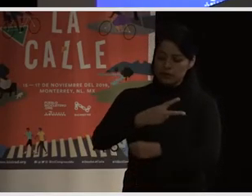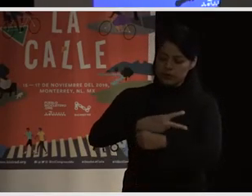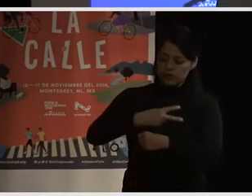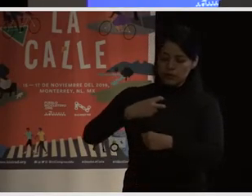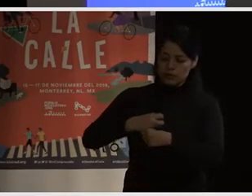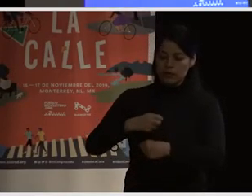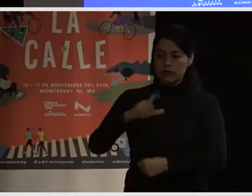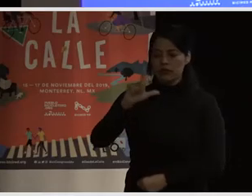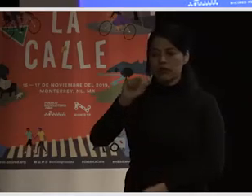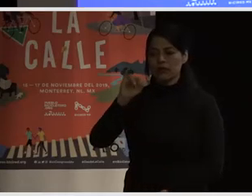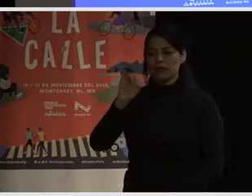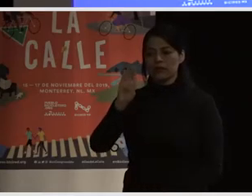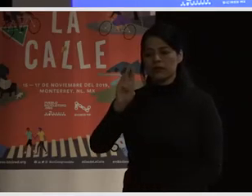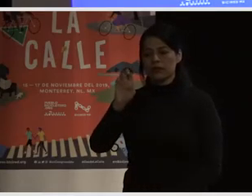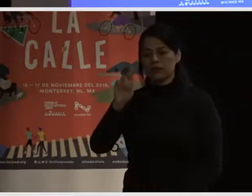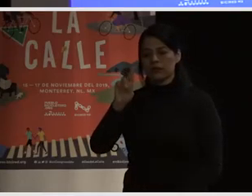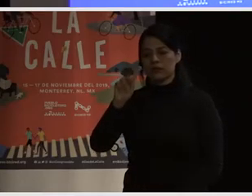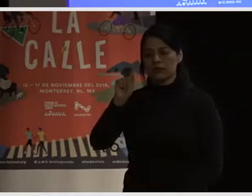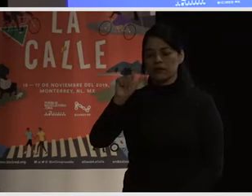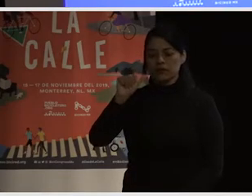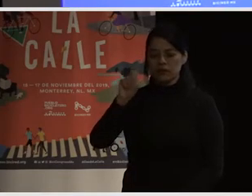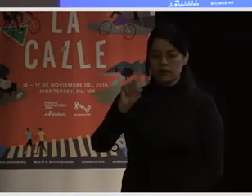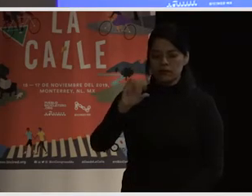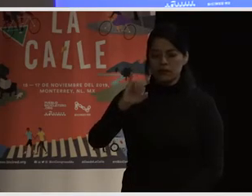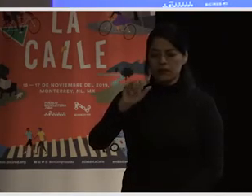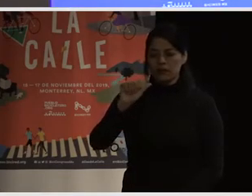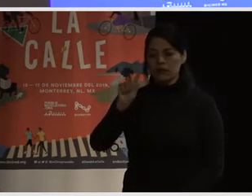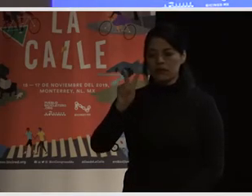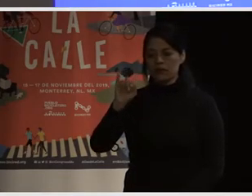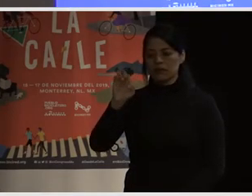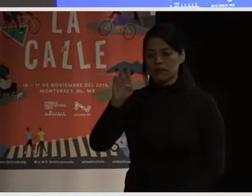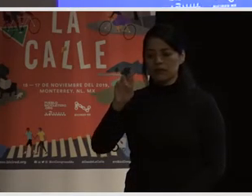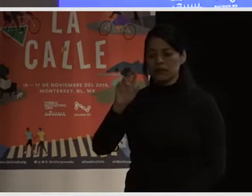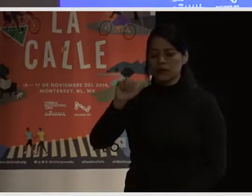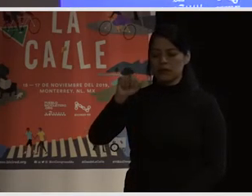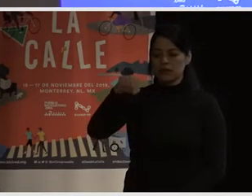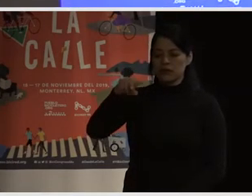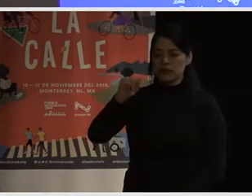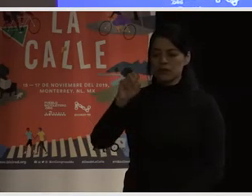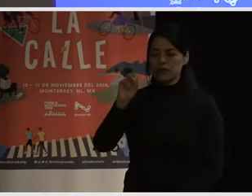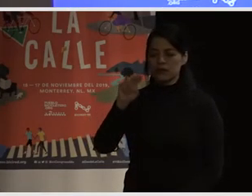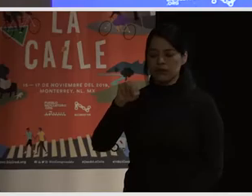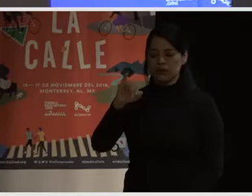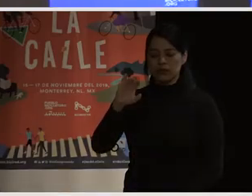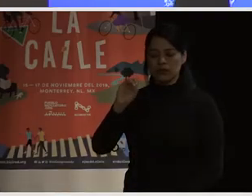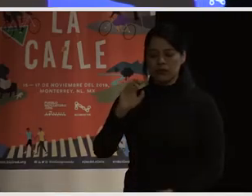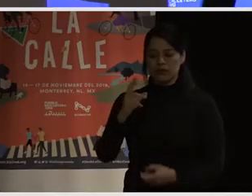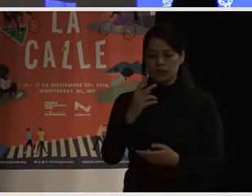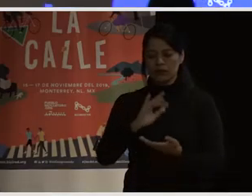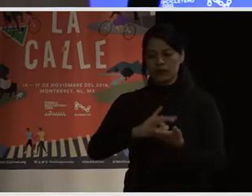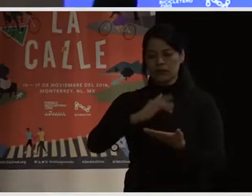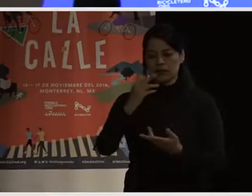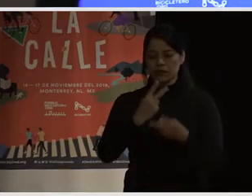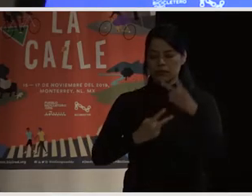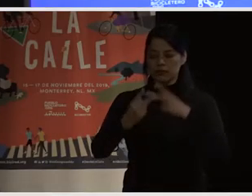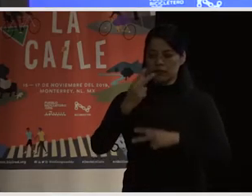libertad javier antonio muchas gracias por estar aquí bueno rápido la dinámica van a ser